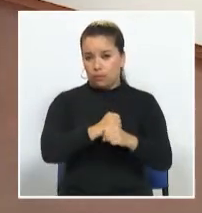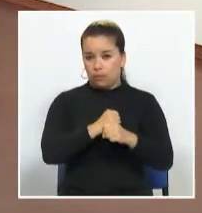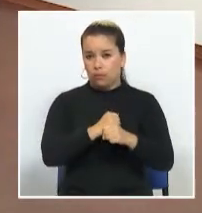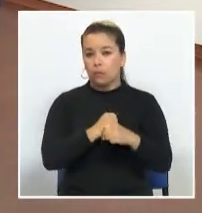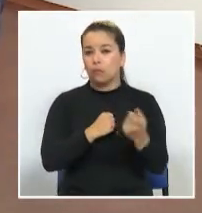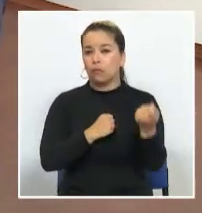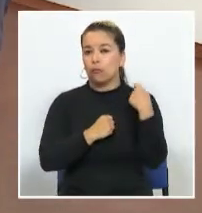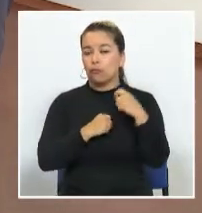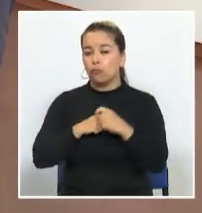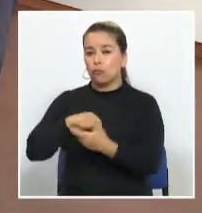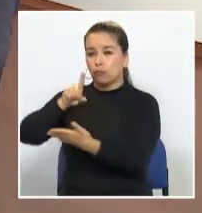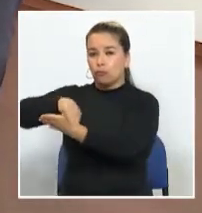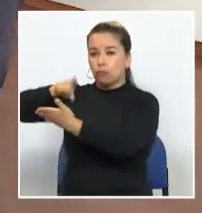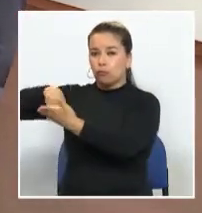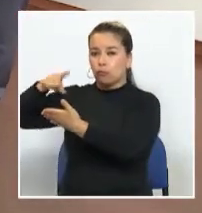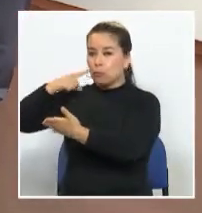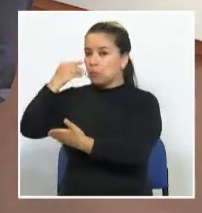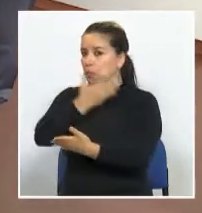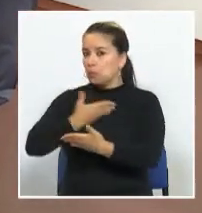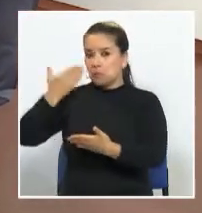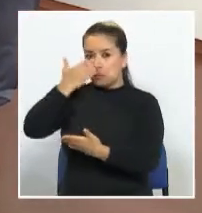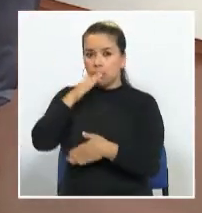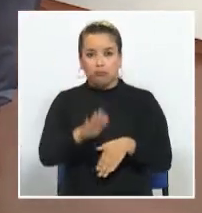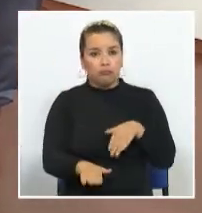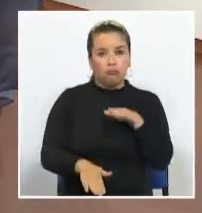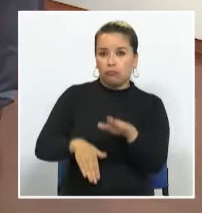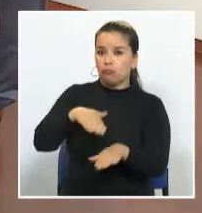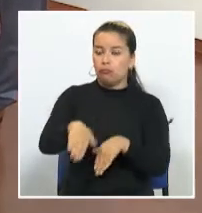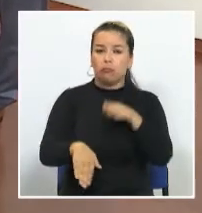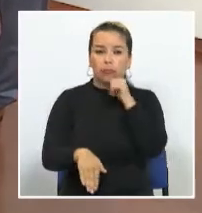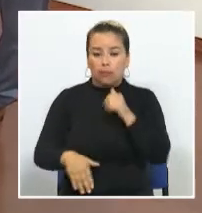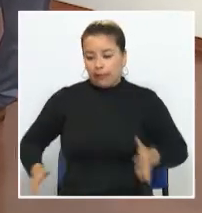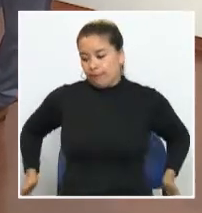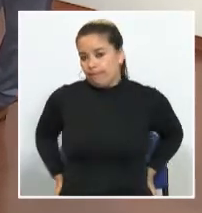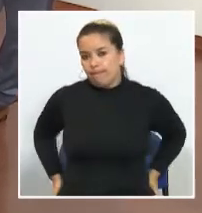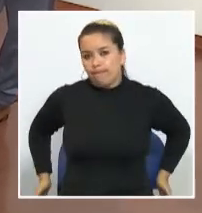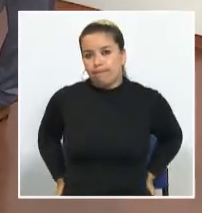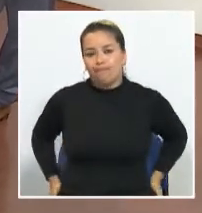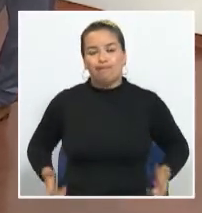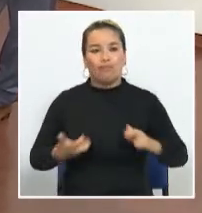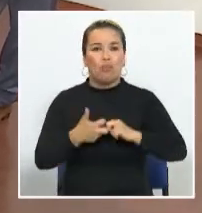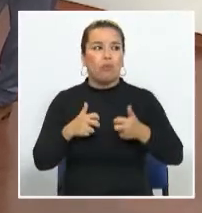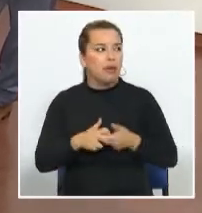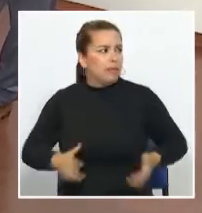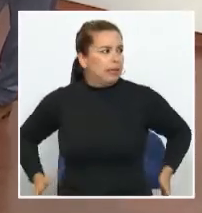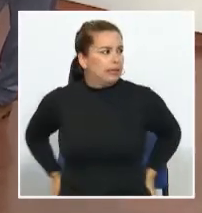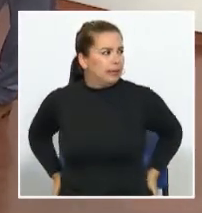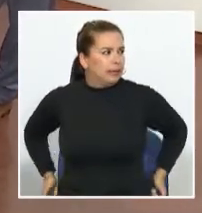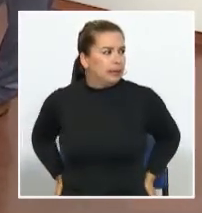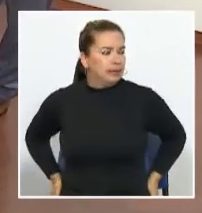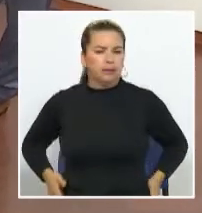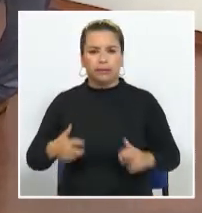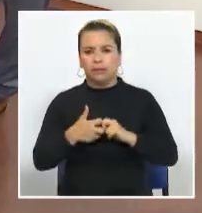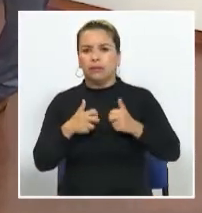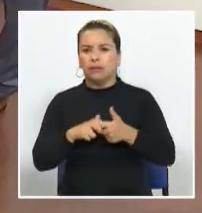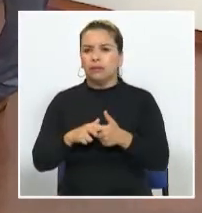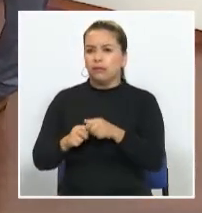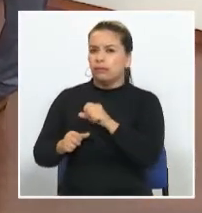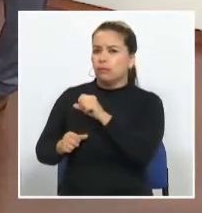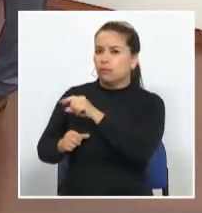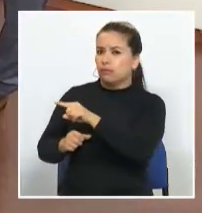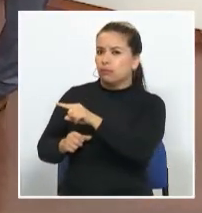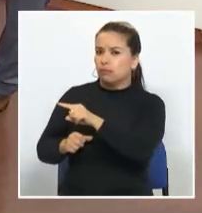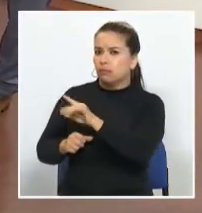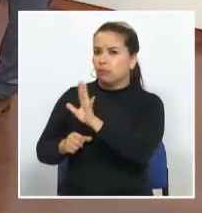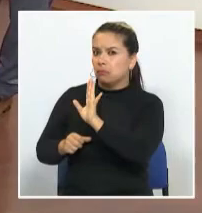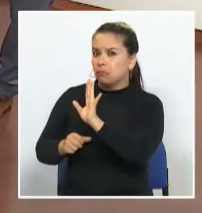pero no me hicieron prueba de esfuerzo porque tengo un reemplazo de cadera, entonces no me hicieron la prueba esa de esfuerzo, pero me sale un soplo. Tengo